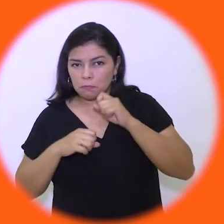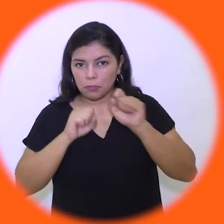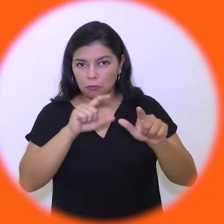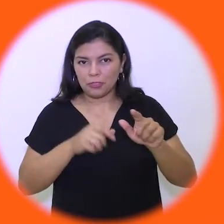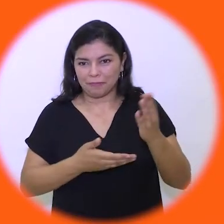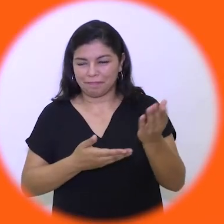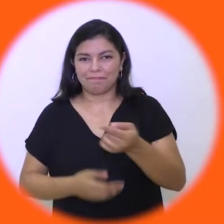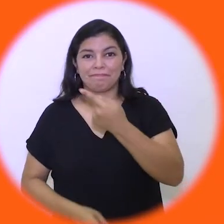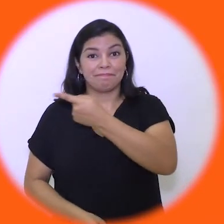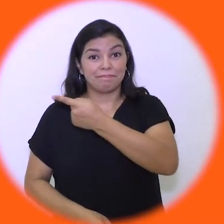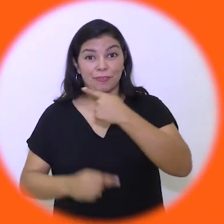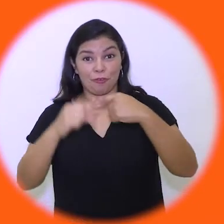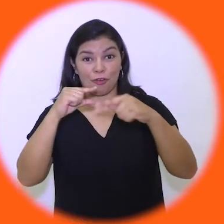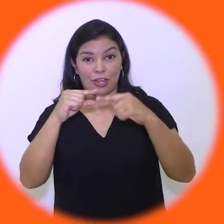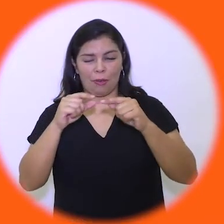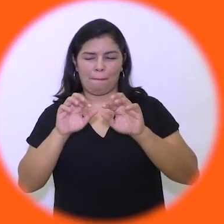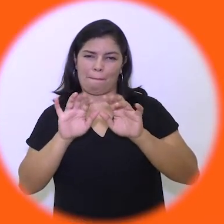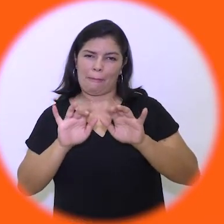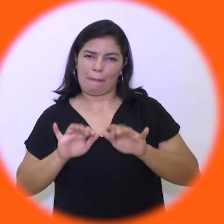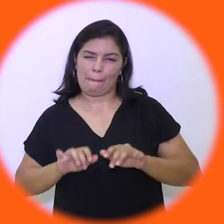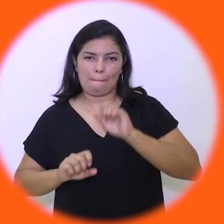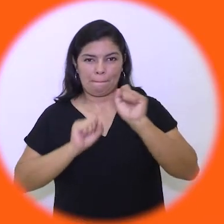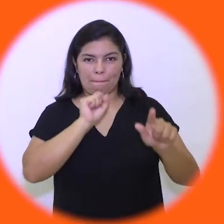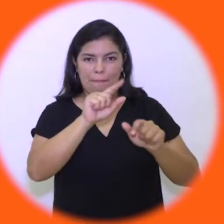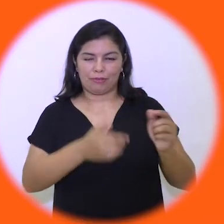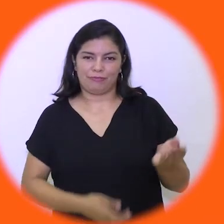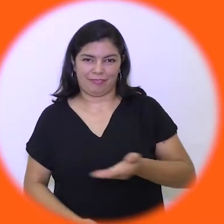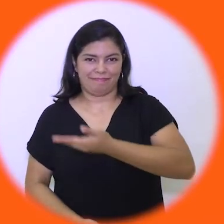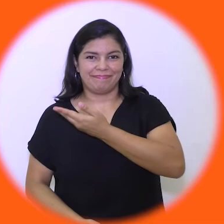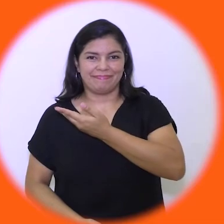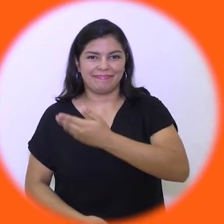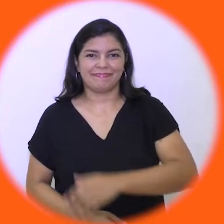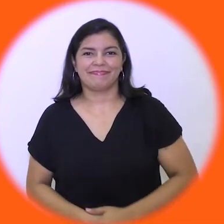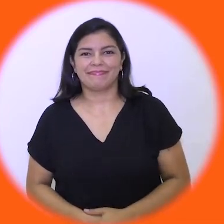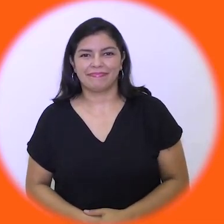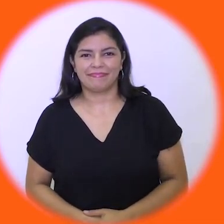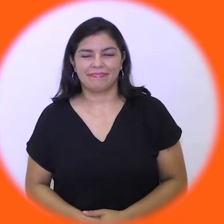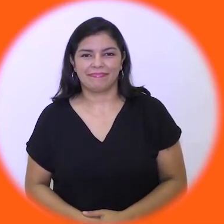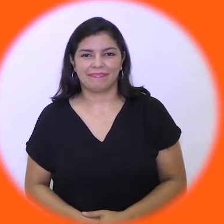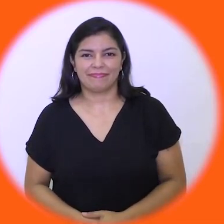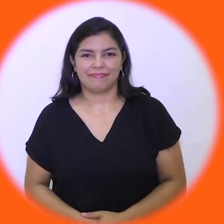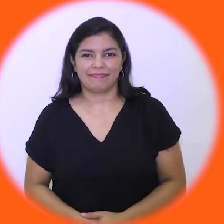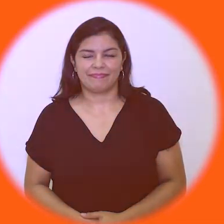adulto.mayor@santamarta.gov.co.